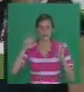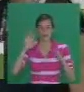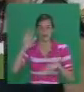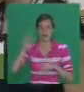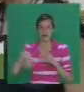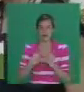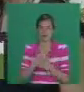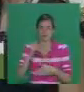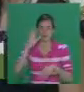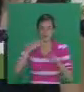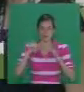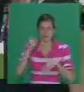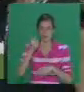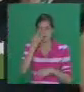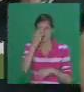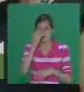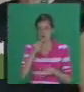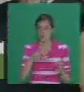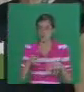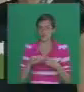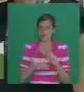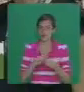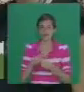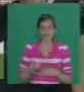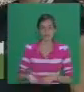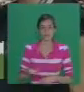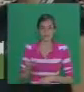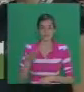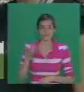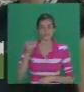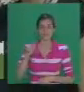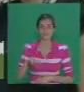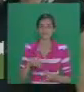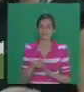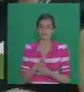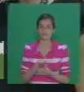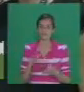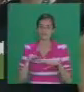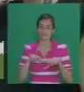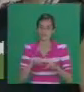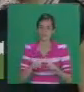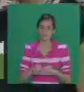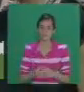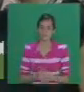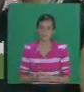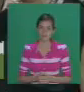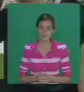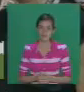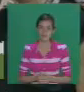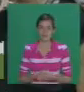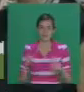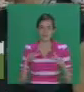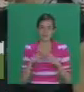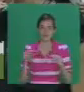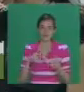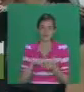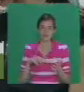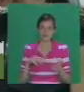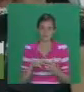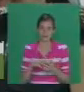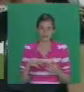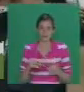febrero? Esa invitación que usted haga de acuerdo a la importancia de estar registrado por todo lo que